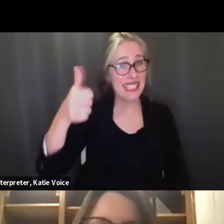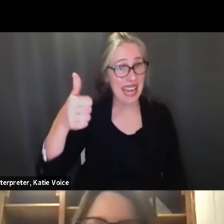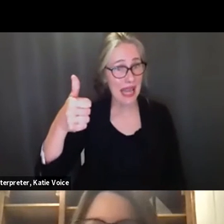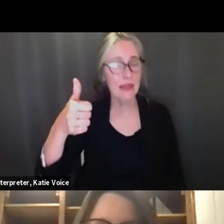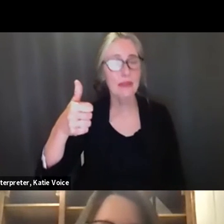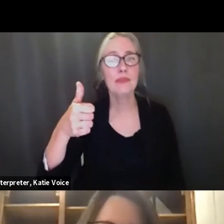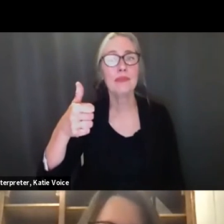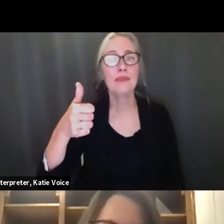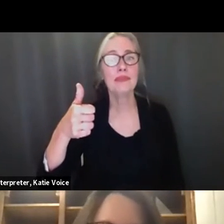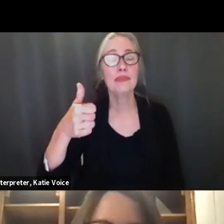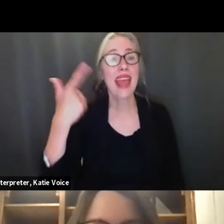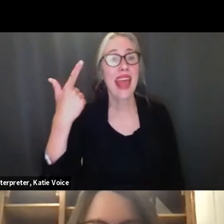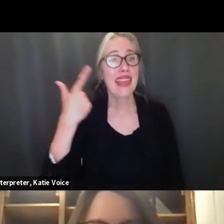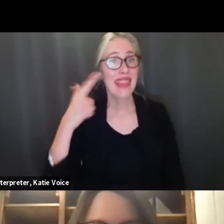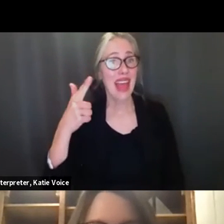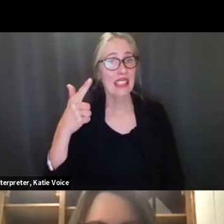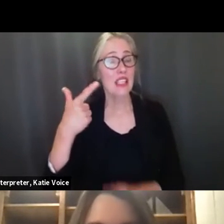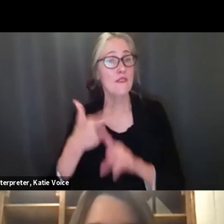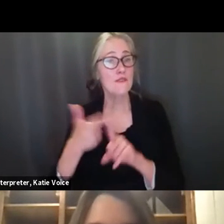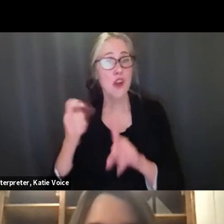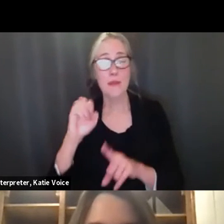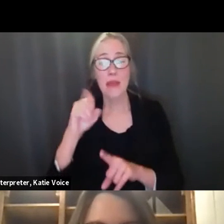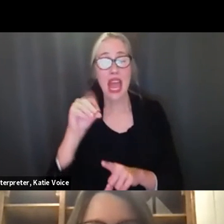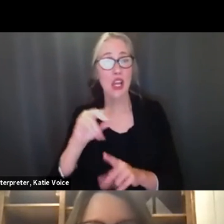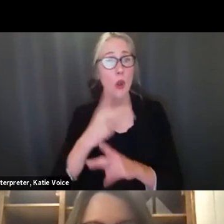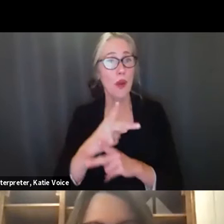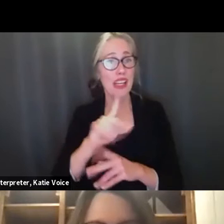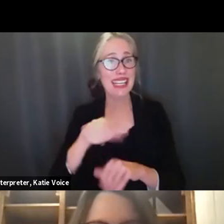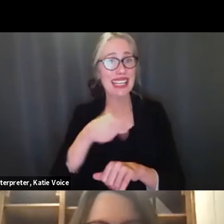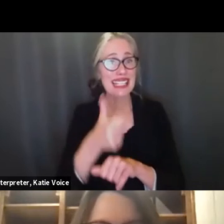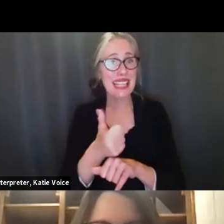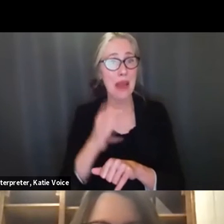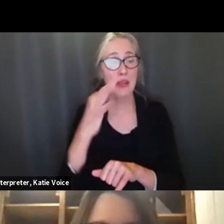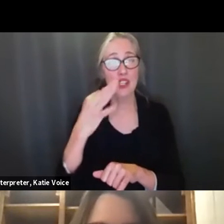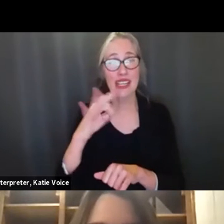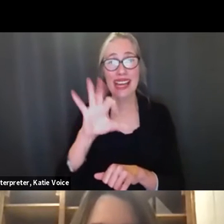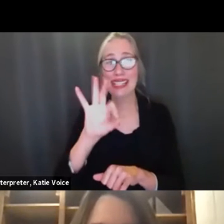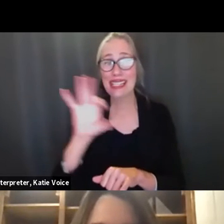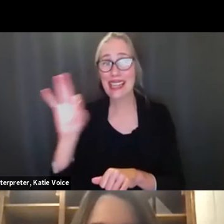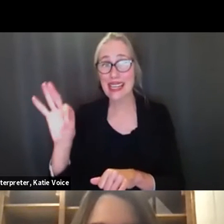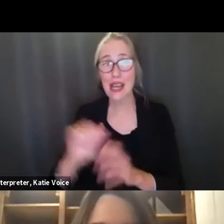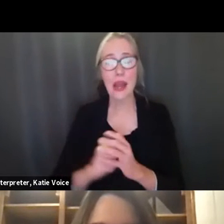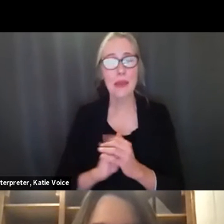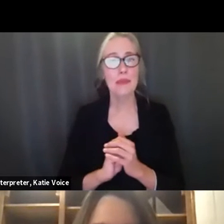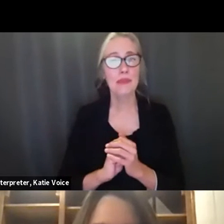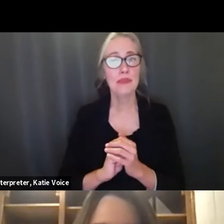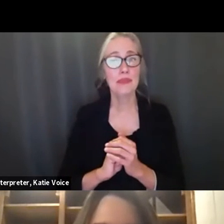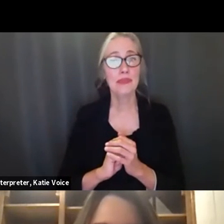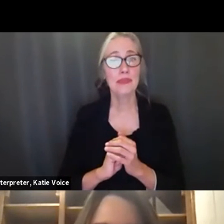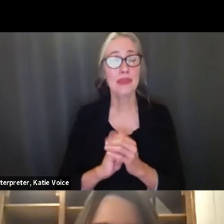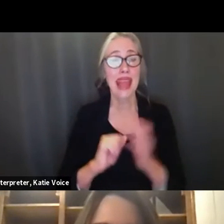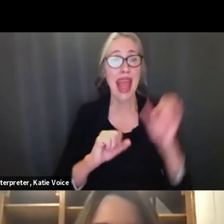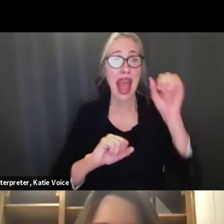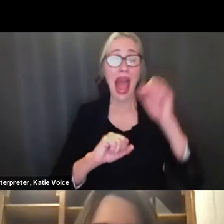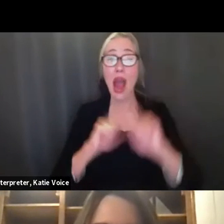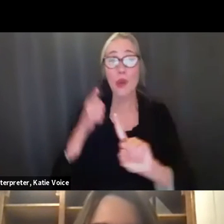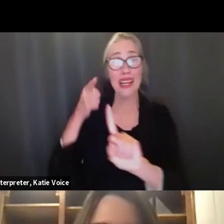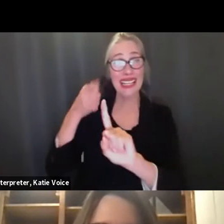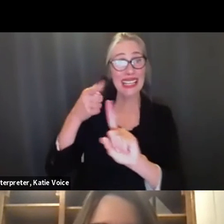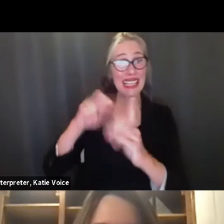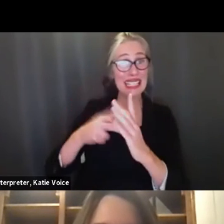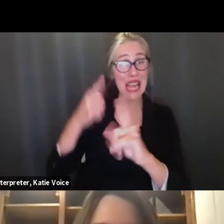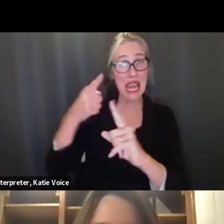nosotros recibimos fondos según la Proposición 10 y fuimos establecidos en 1999.